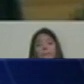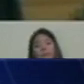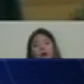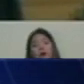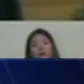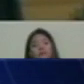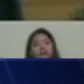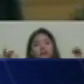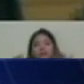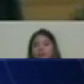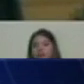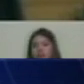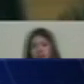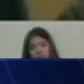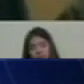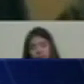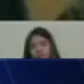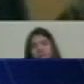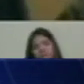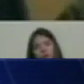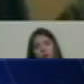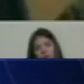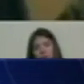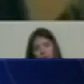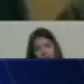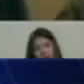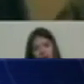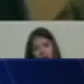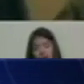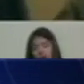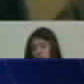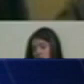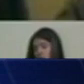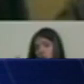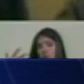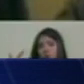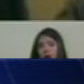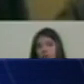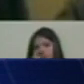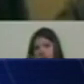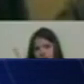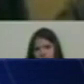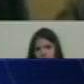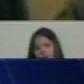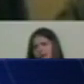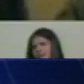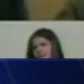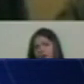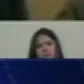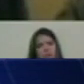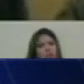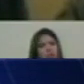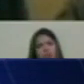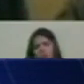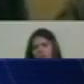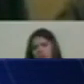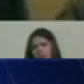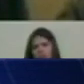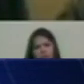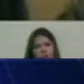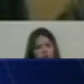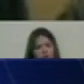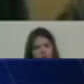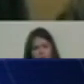e ilegítimas. En los últimos años, la República Bolivariana de Venezuela ha sido sometida a una agresión multiforme contra su